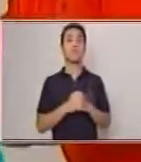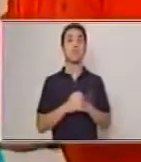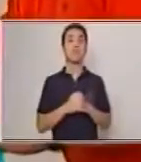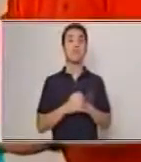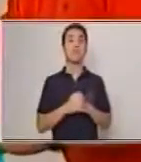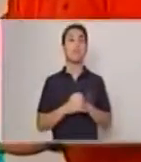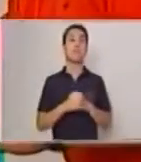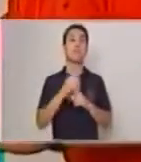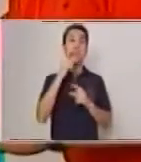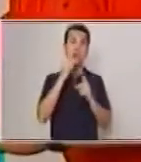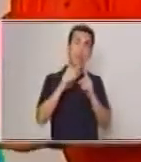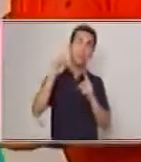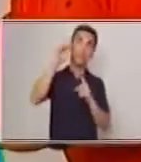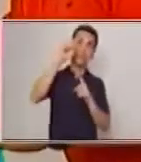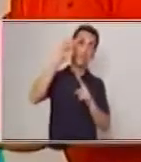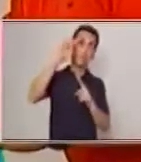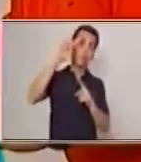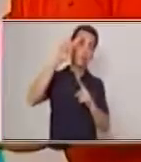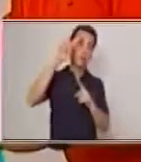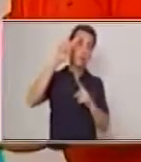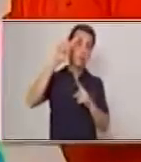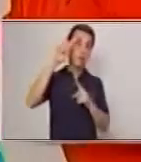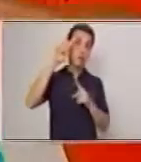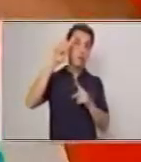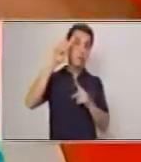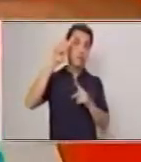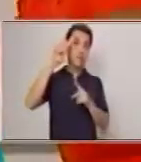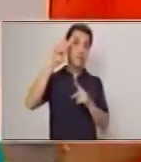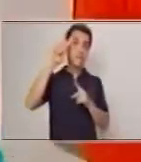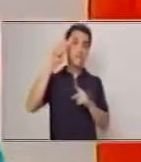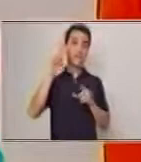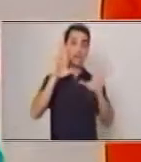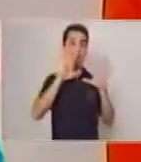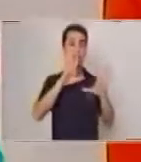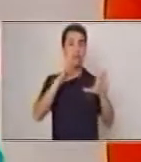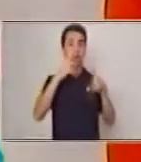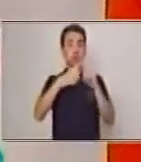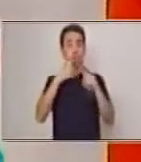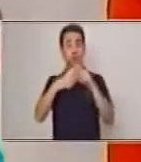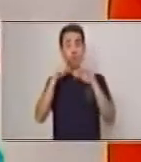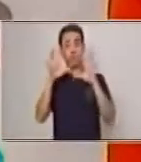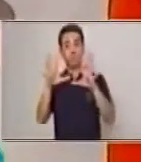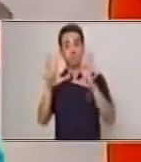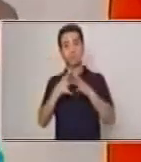elevación al cuadrado. 10 por 10,